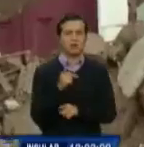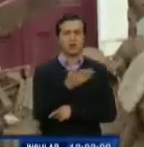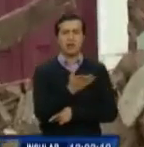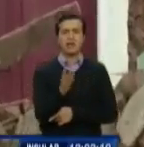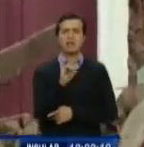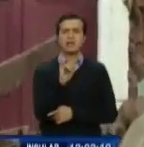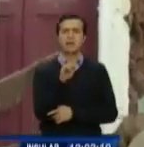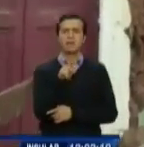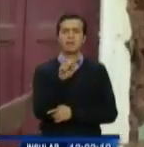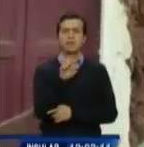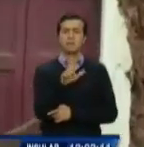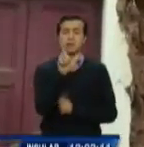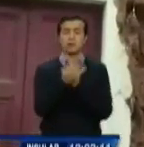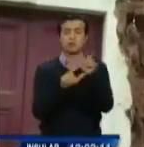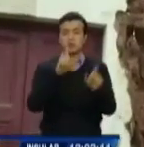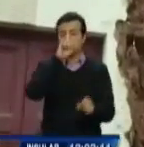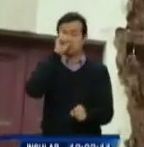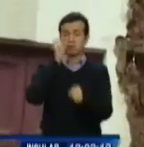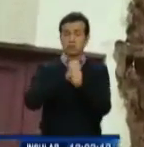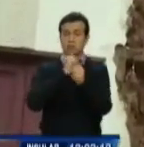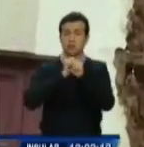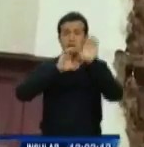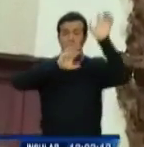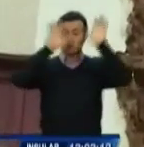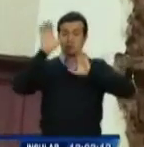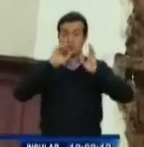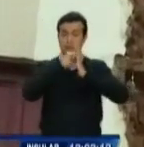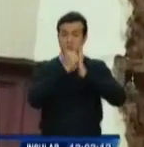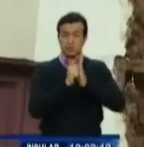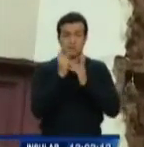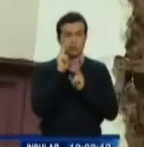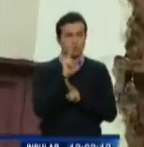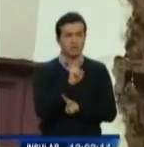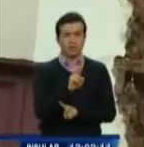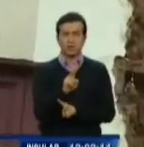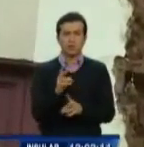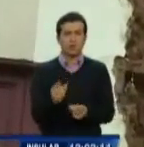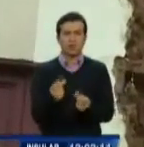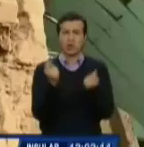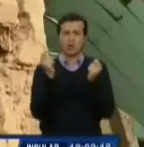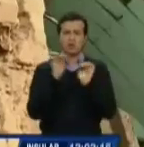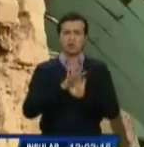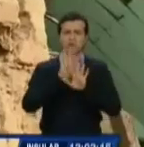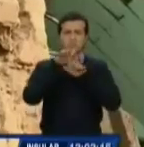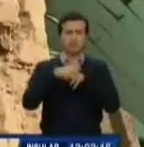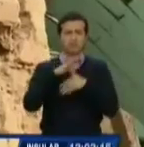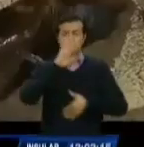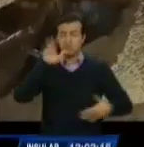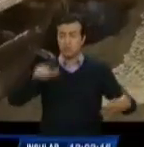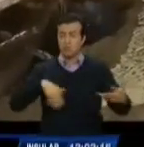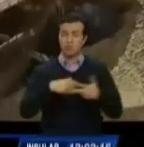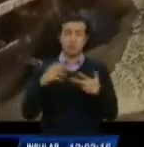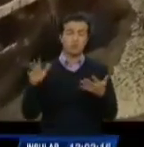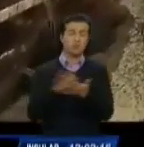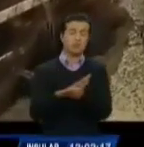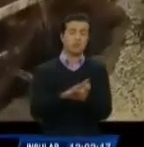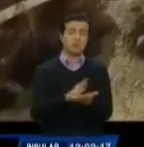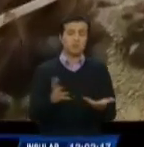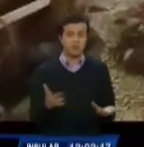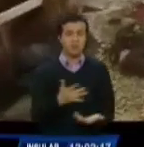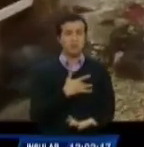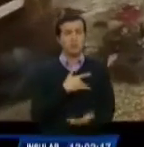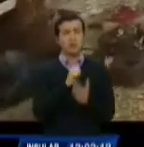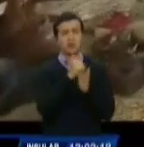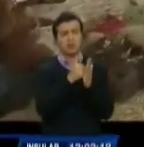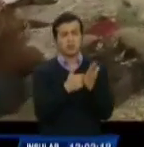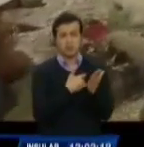afectadas. La gente que trabaja en ferias de artesanías a orillas del mar observa cómo en cuestión de minutos lo perdieron todo. De mi